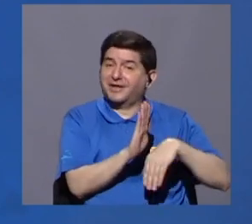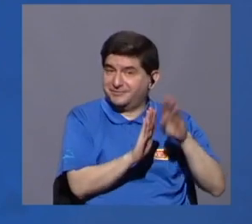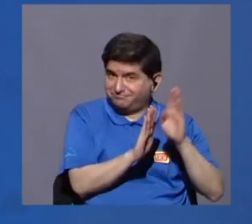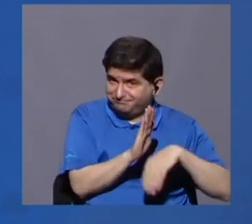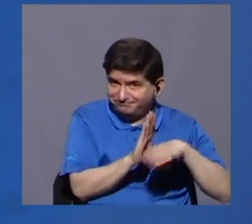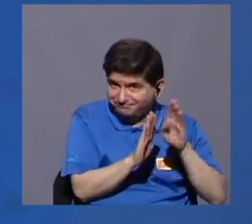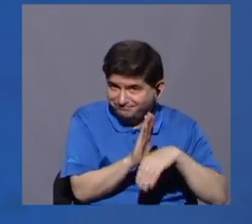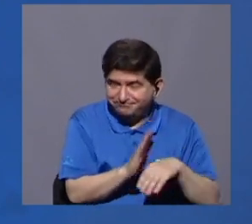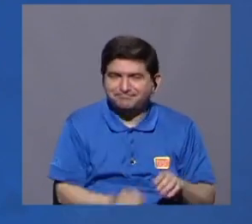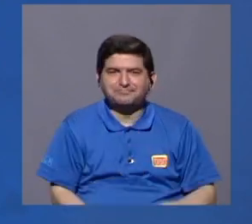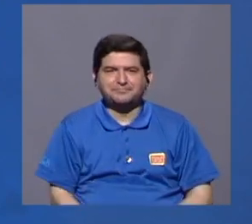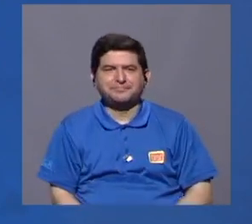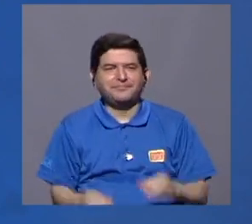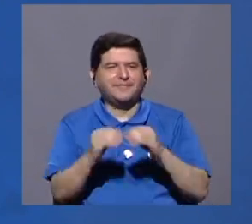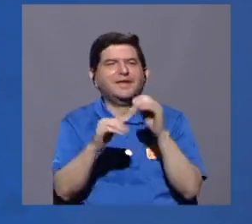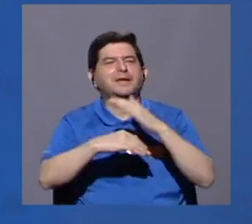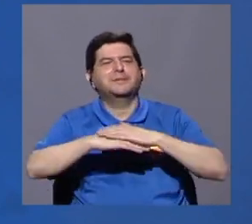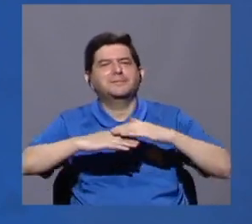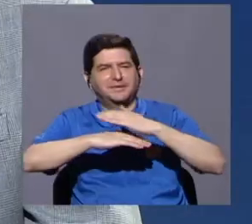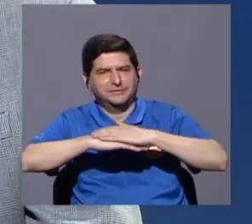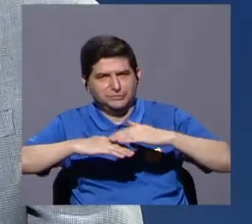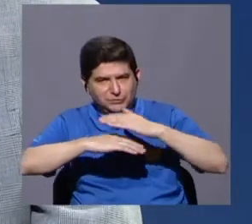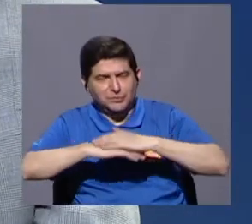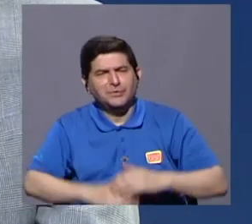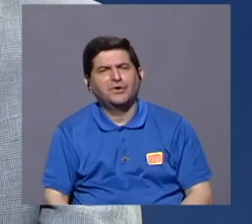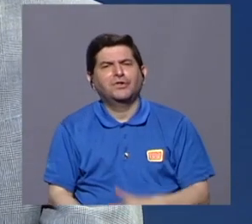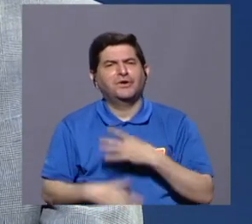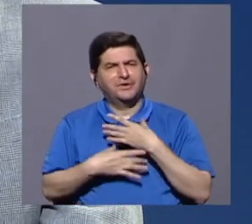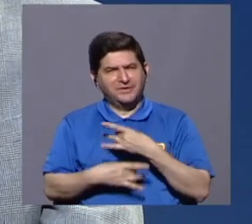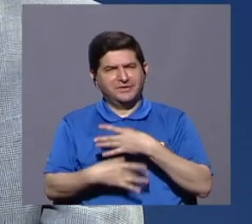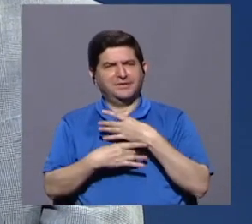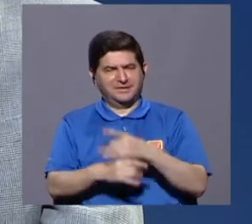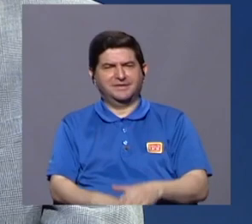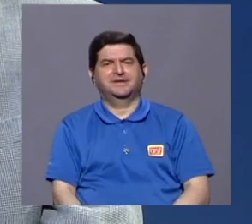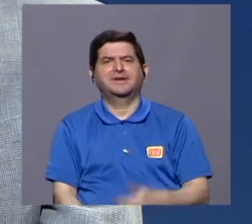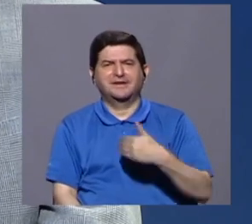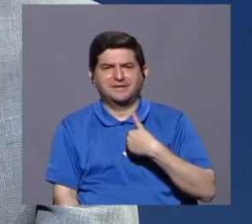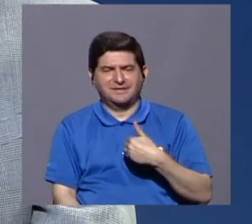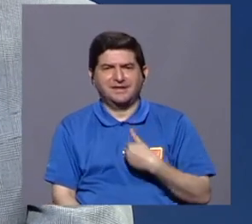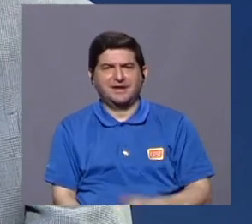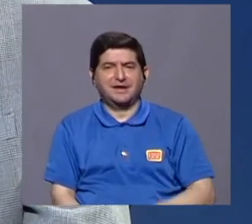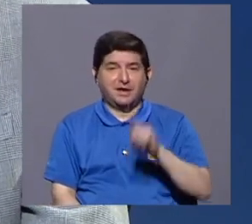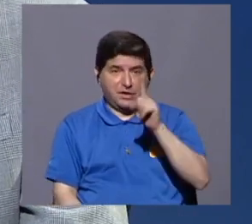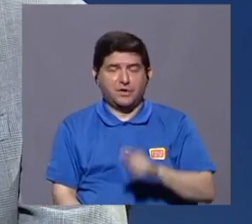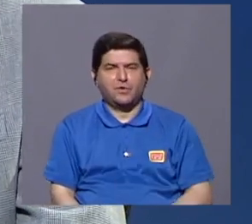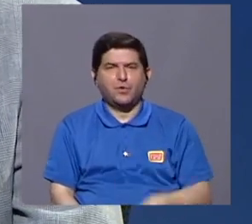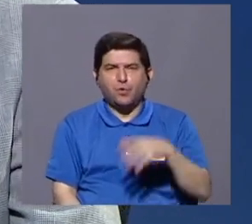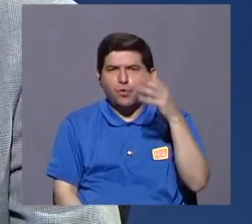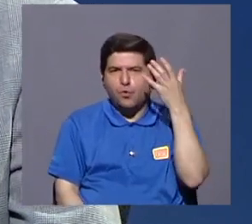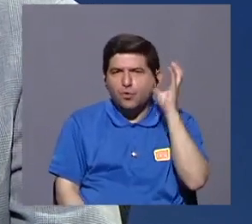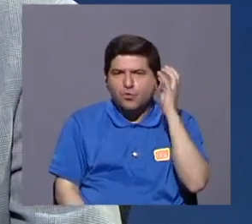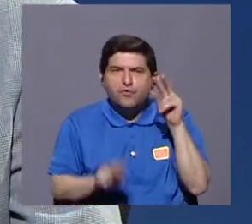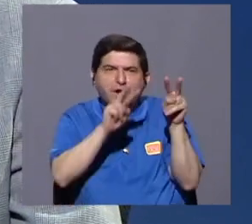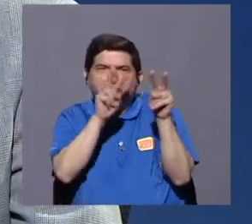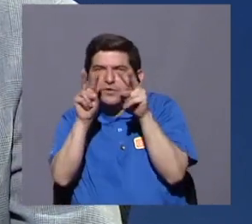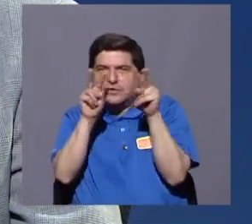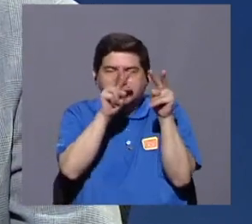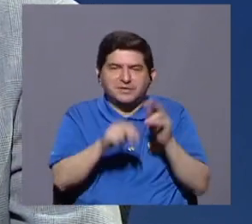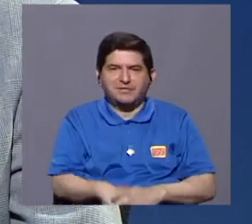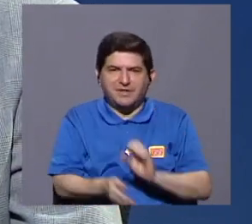este es más cómodo que interesante contamos con un radio observatorio en santa cruz de